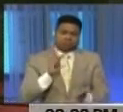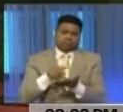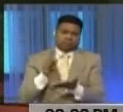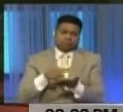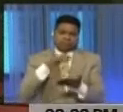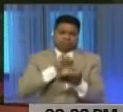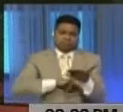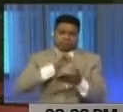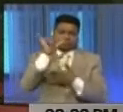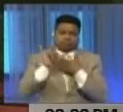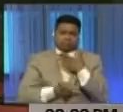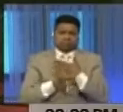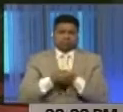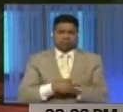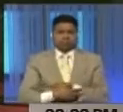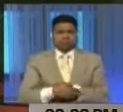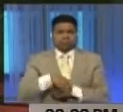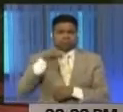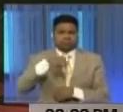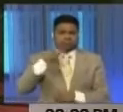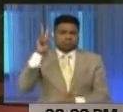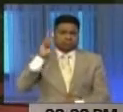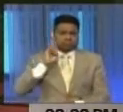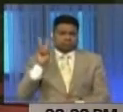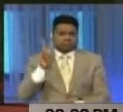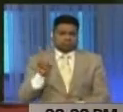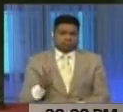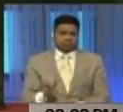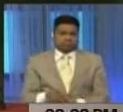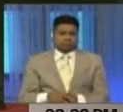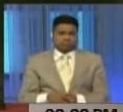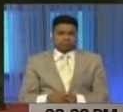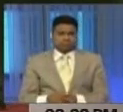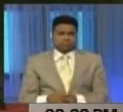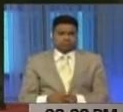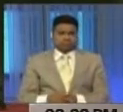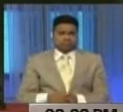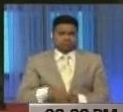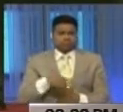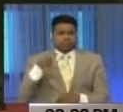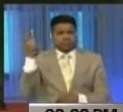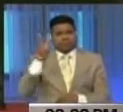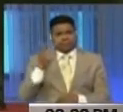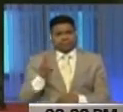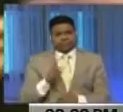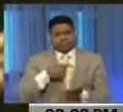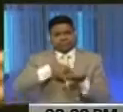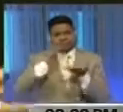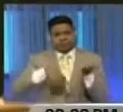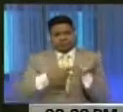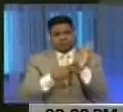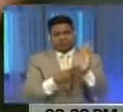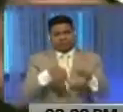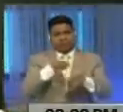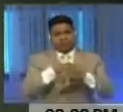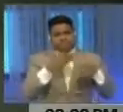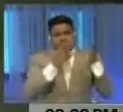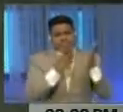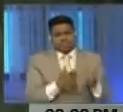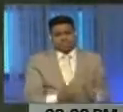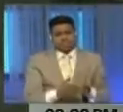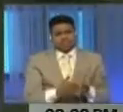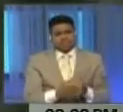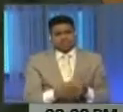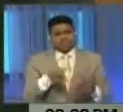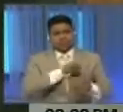arco minero de la República Bolivariana de Venezuela. Por la República Bolivariana de Venezuela, ciudadano Roberto Mirabal, ministro del